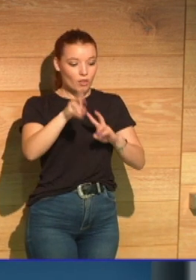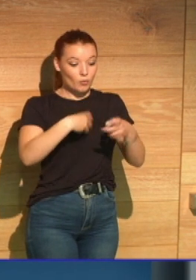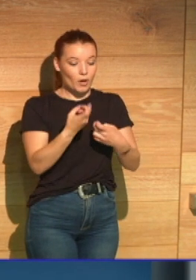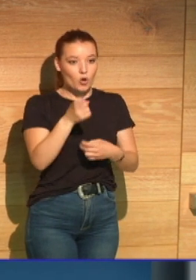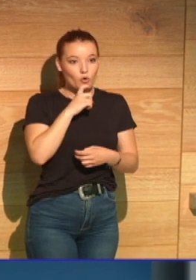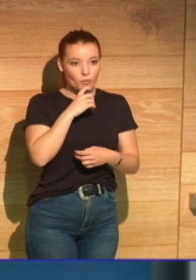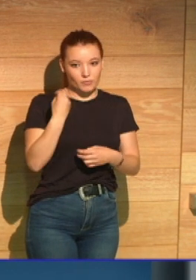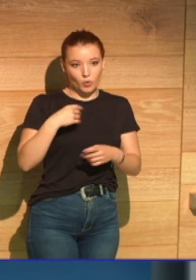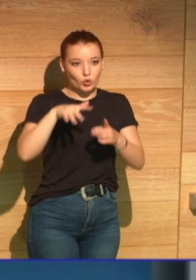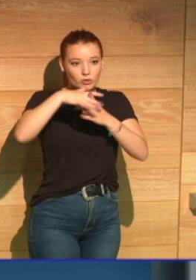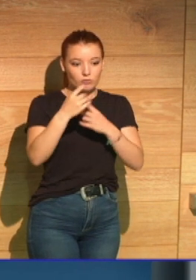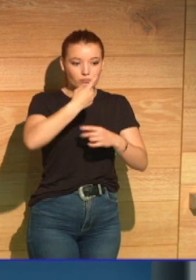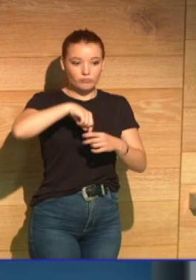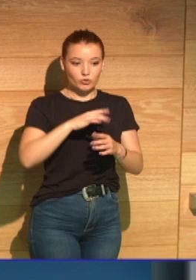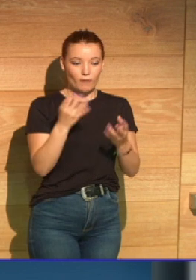vivido?